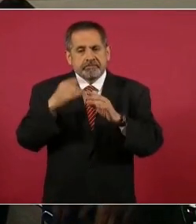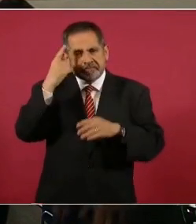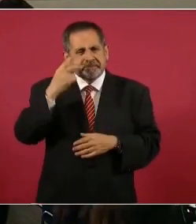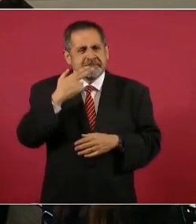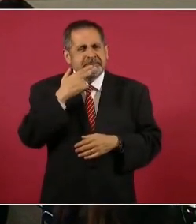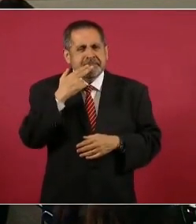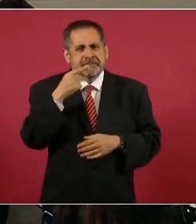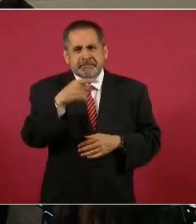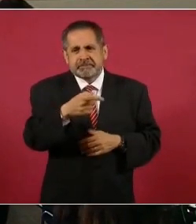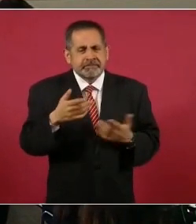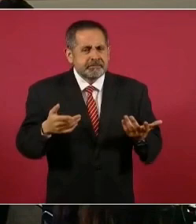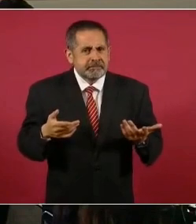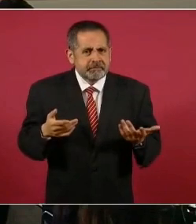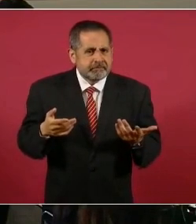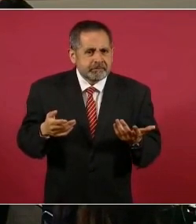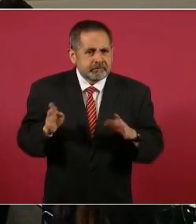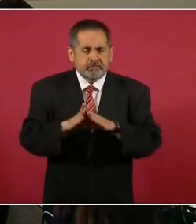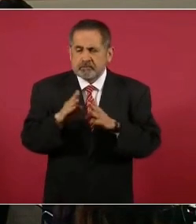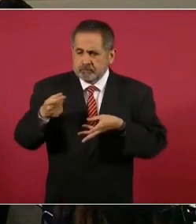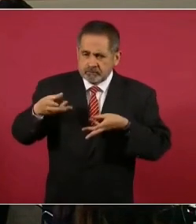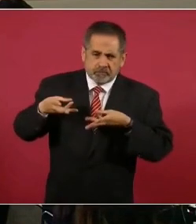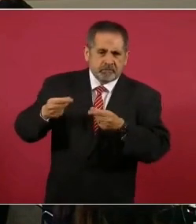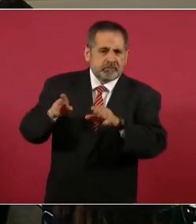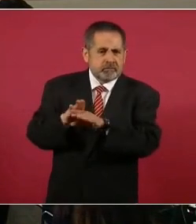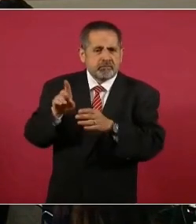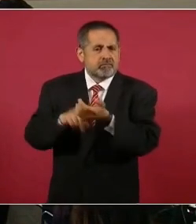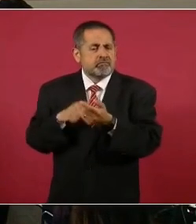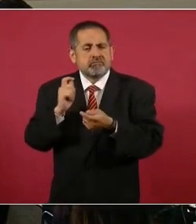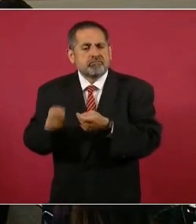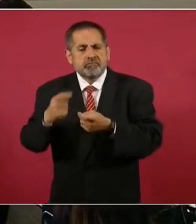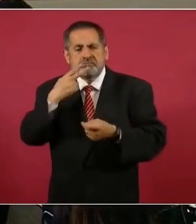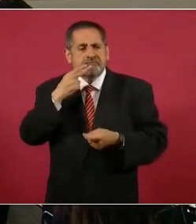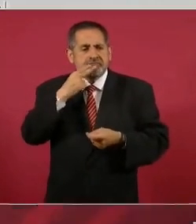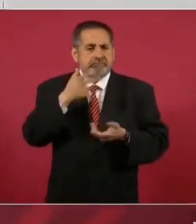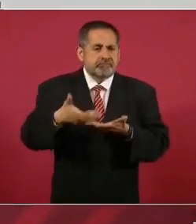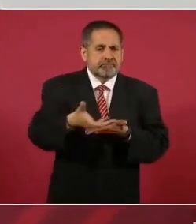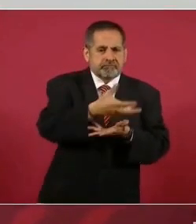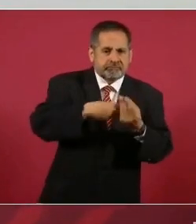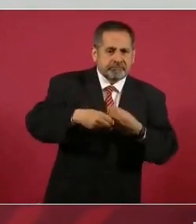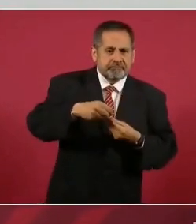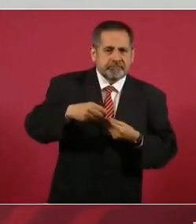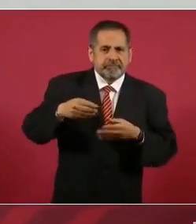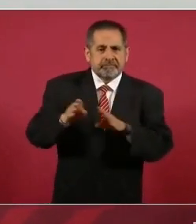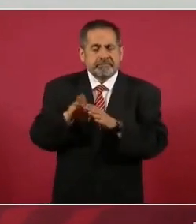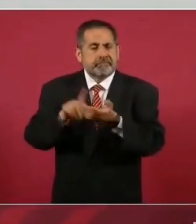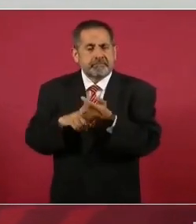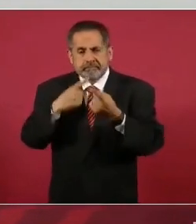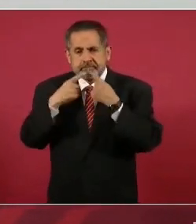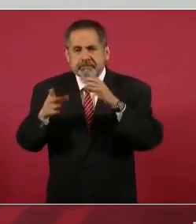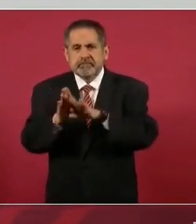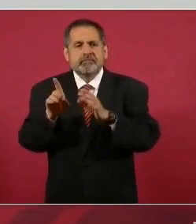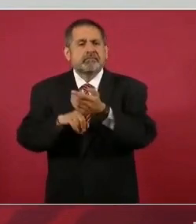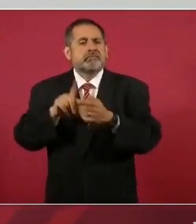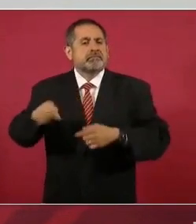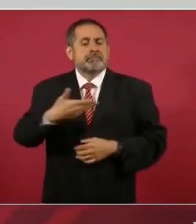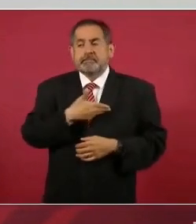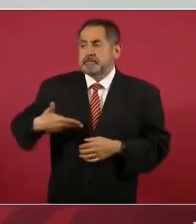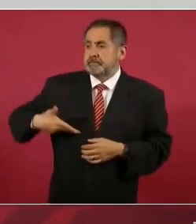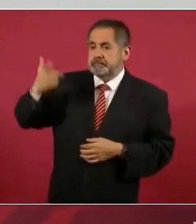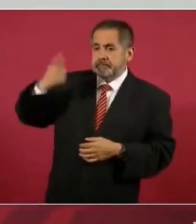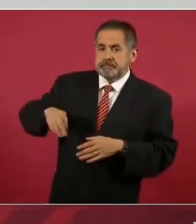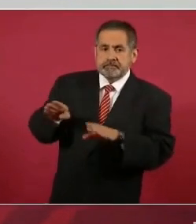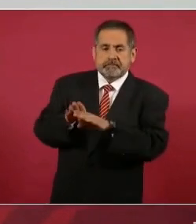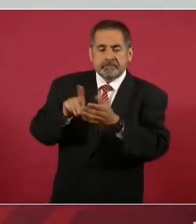se emplean los recursos obtenidos recordar que también por donde el presidente se